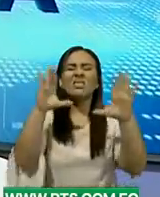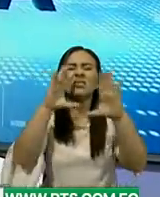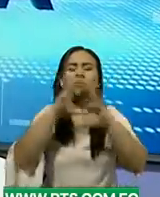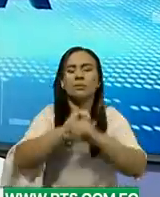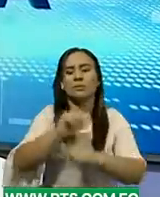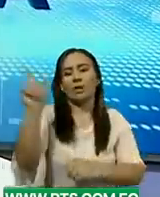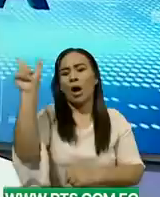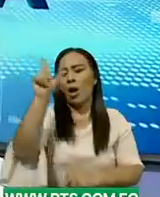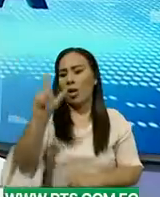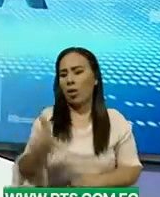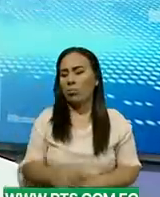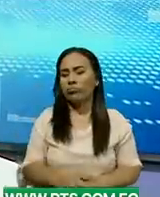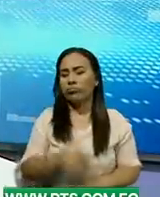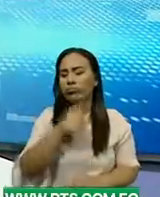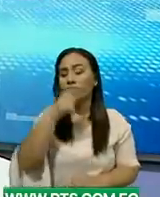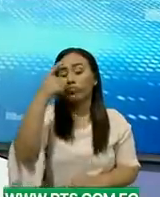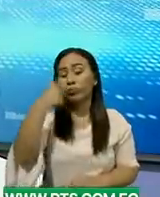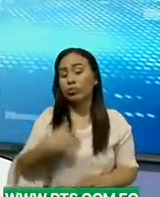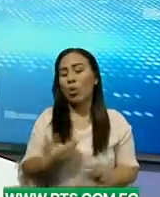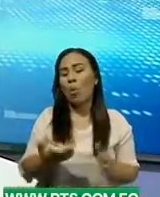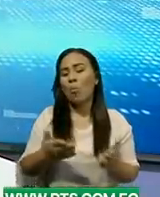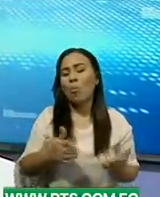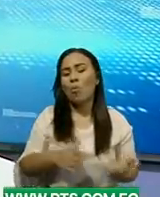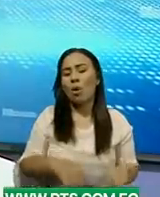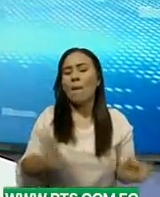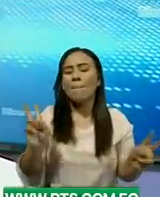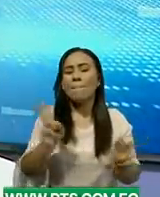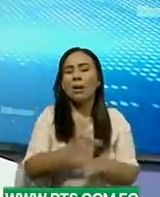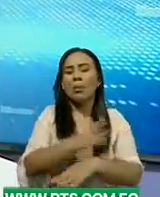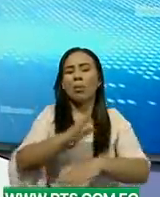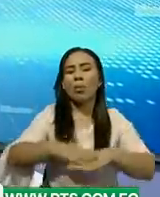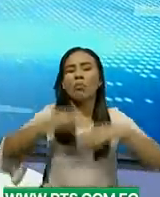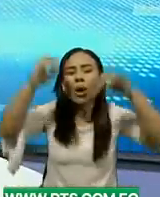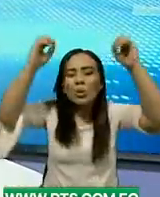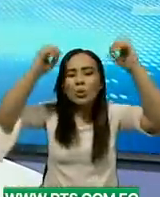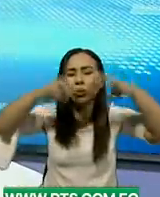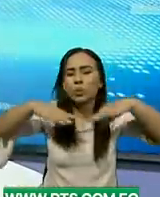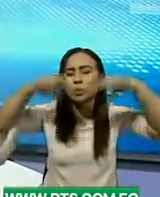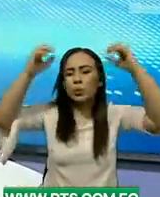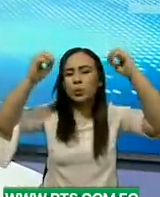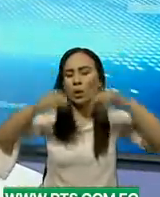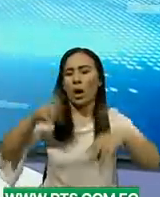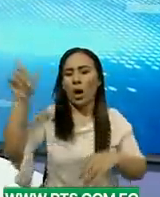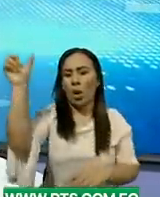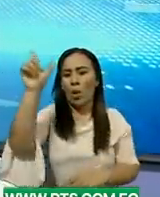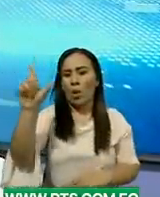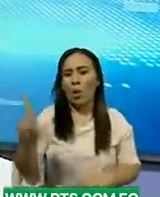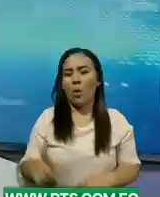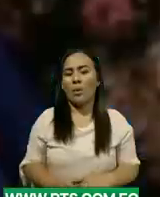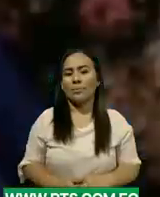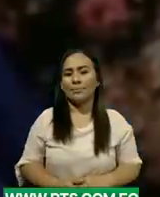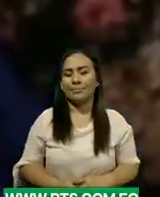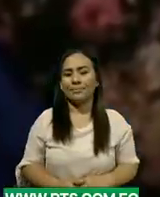Los fallecidos son las primeras víctimas del crudo invierno en esa localidad.